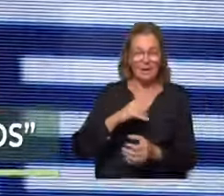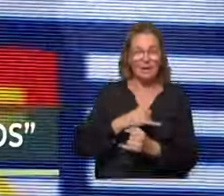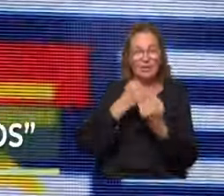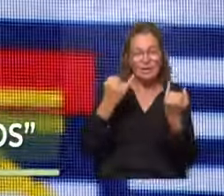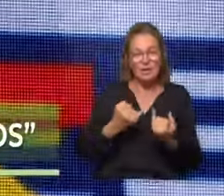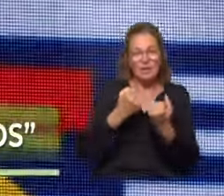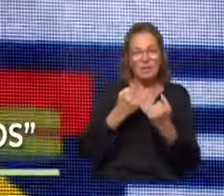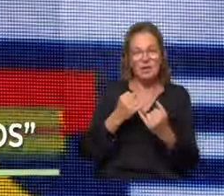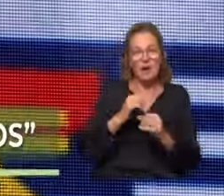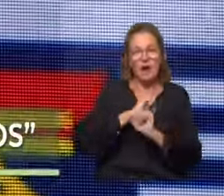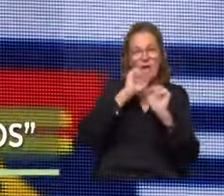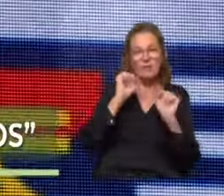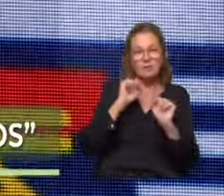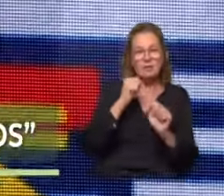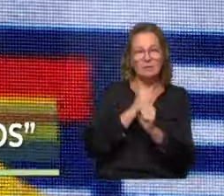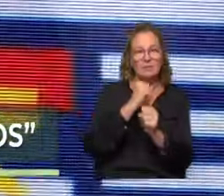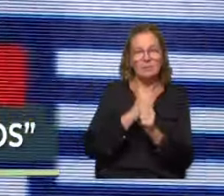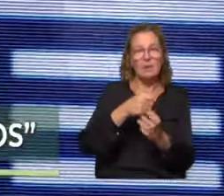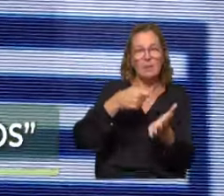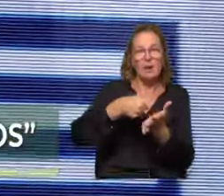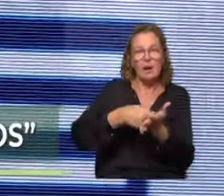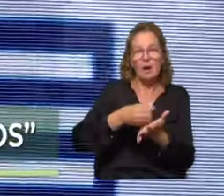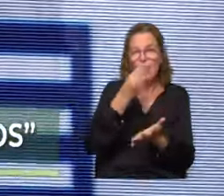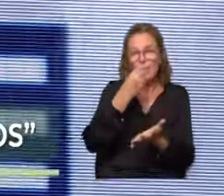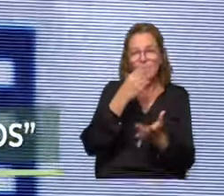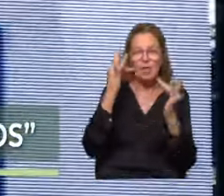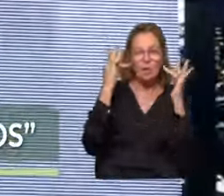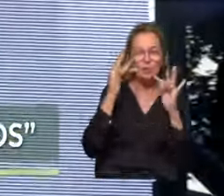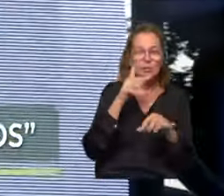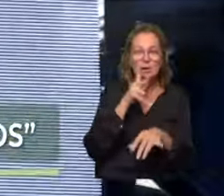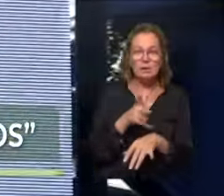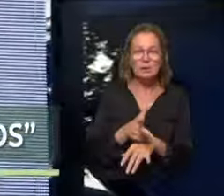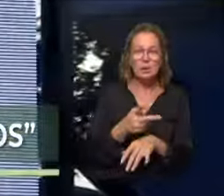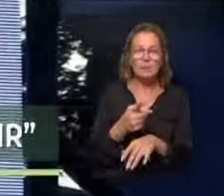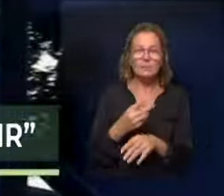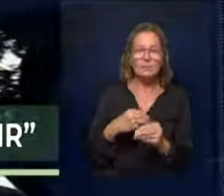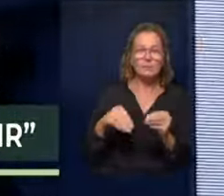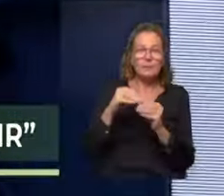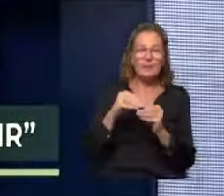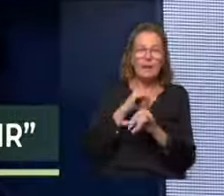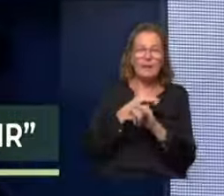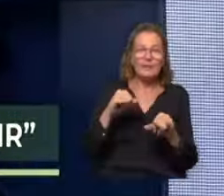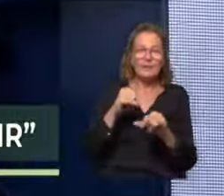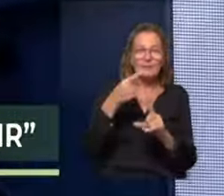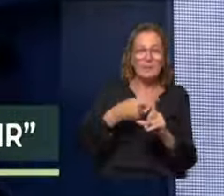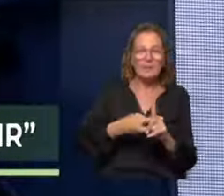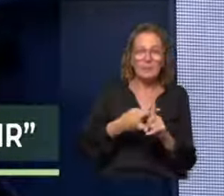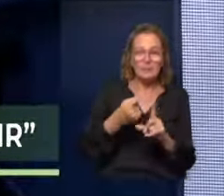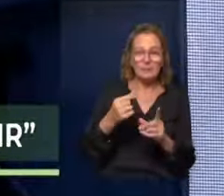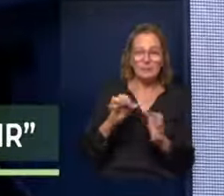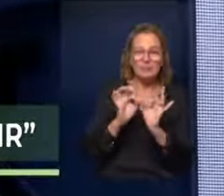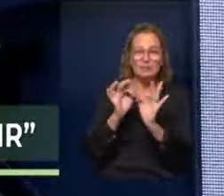días a trabajar para parar la olla, para educar a sus hijos. Cada vez más, cuando llega a fin de mes, ve que le alcanza